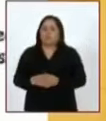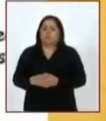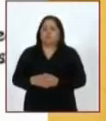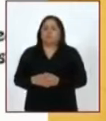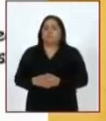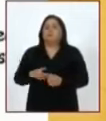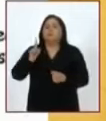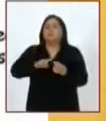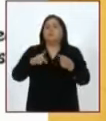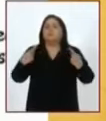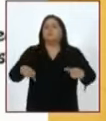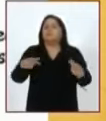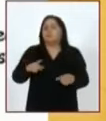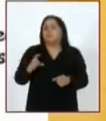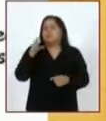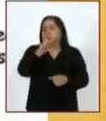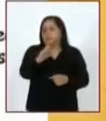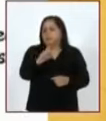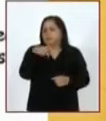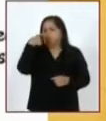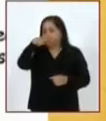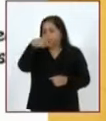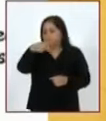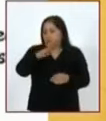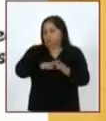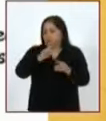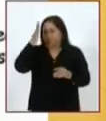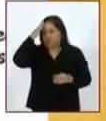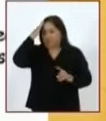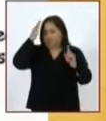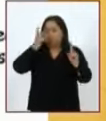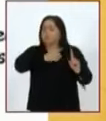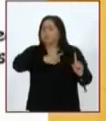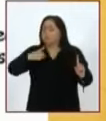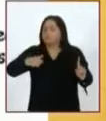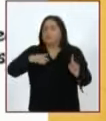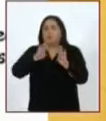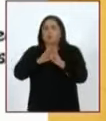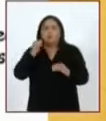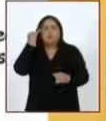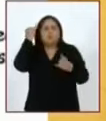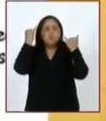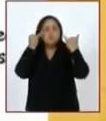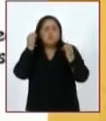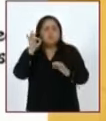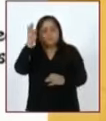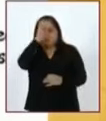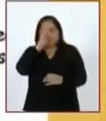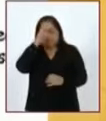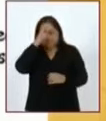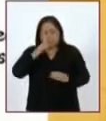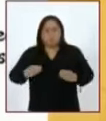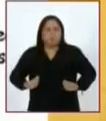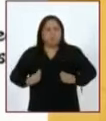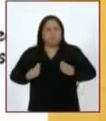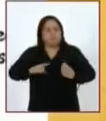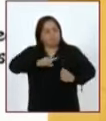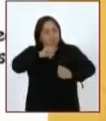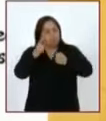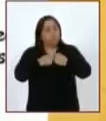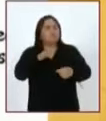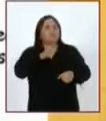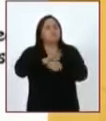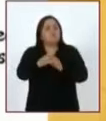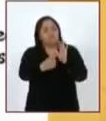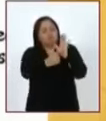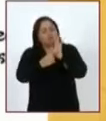El personaje. Tu personaje protagonista debe tener un ideal y una filosofía de vida a través de la cual nos muestre